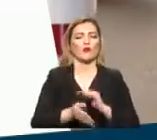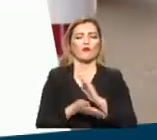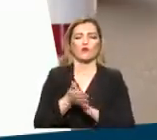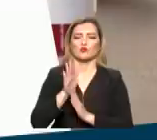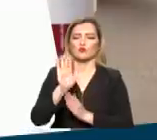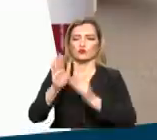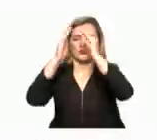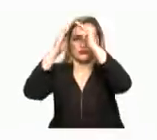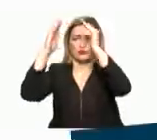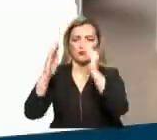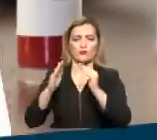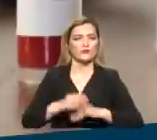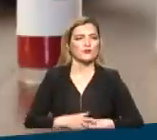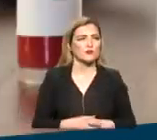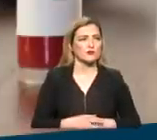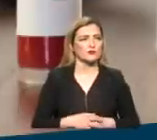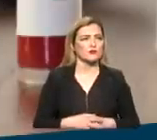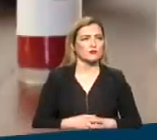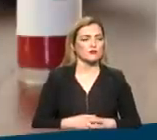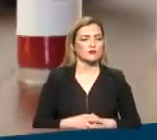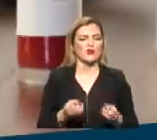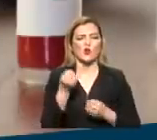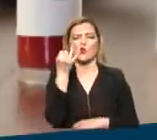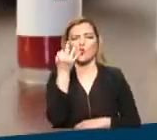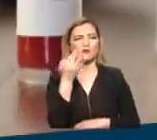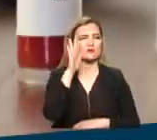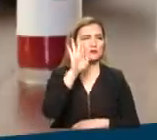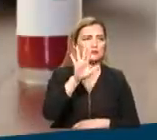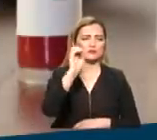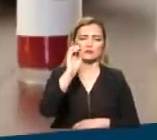alta epidemiológica. Además, se contabilizan hasta la fecha